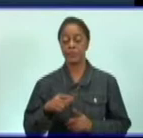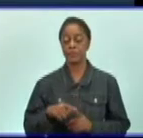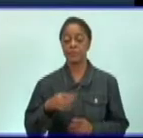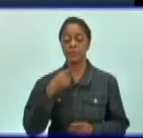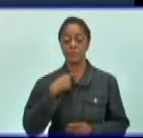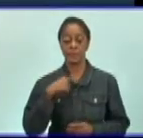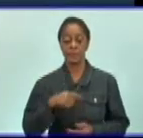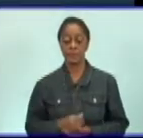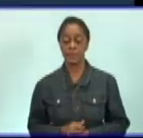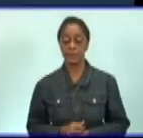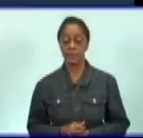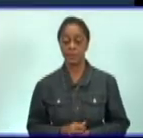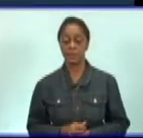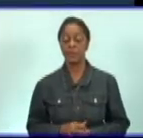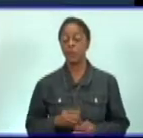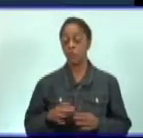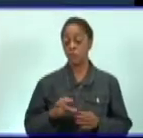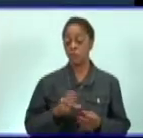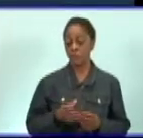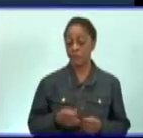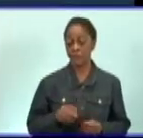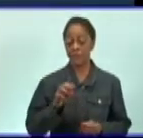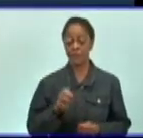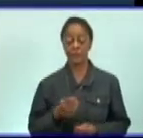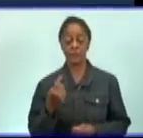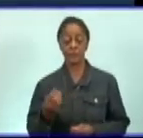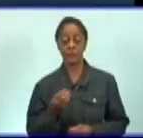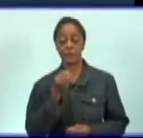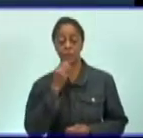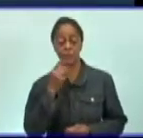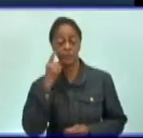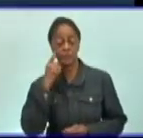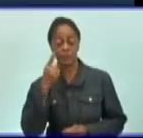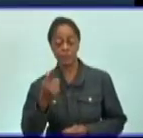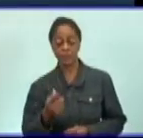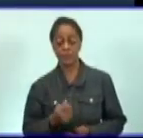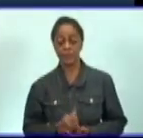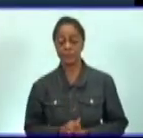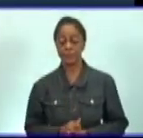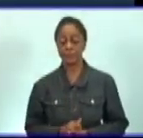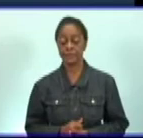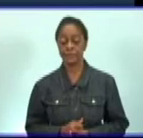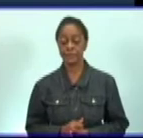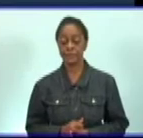ejercicio, los formales, que fueron los que pudimos ver